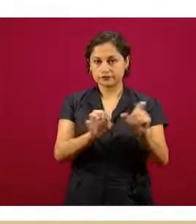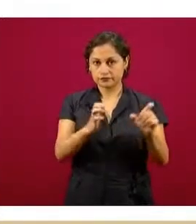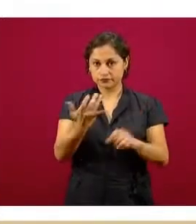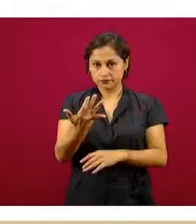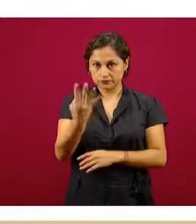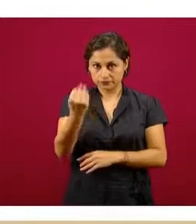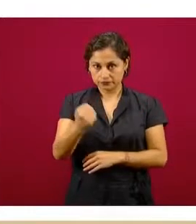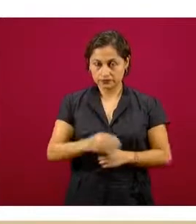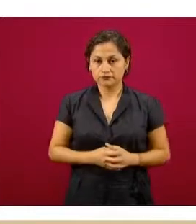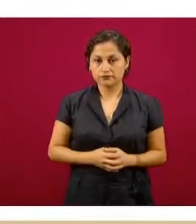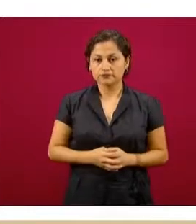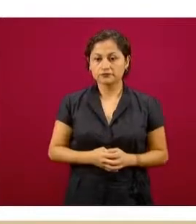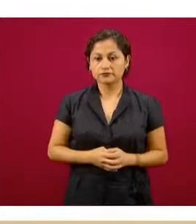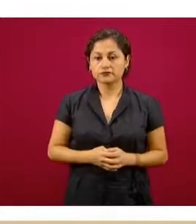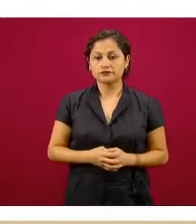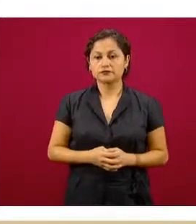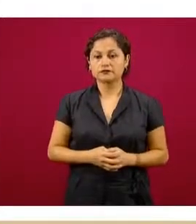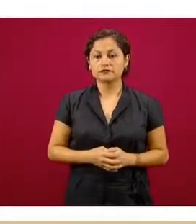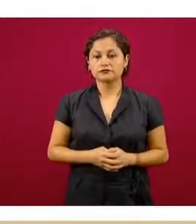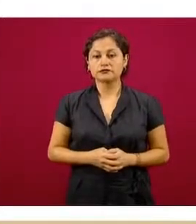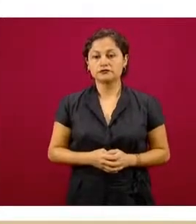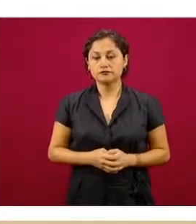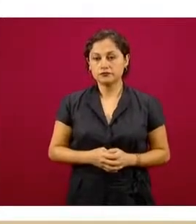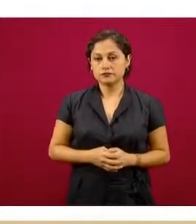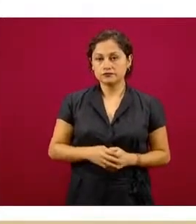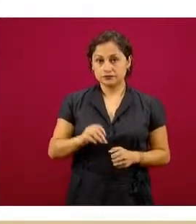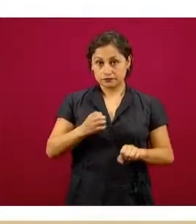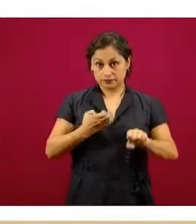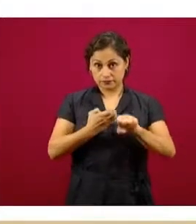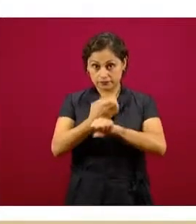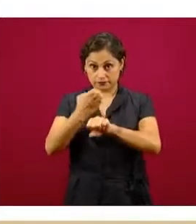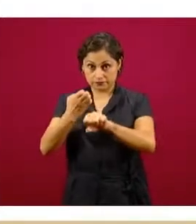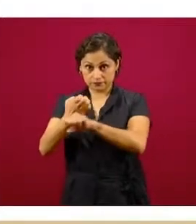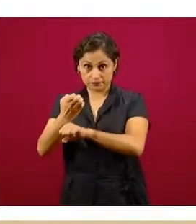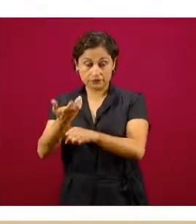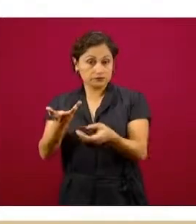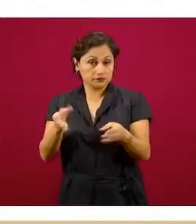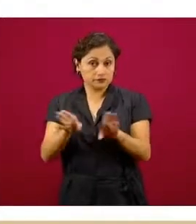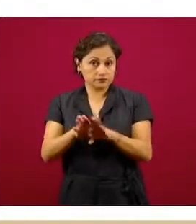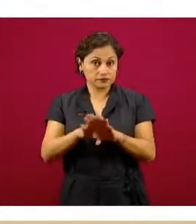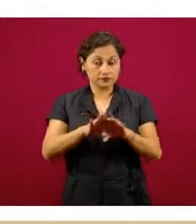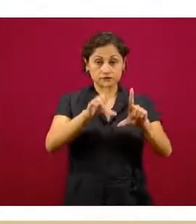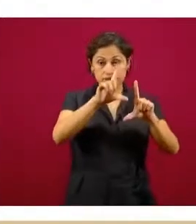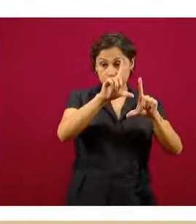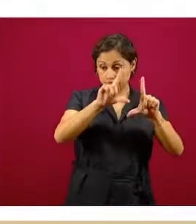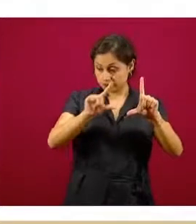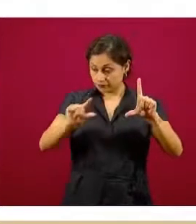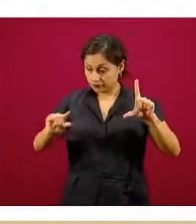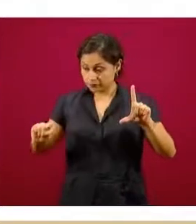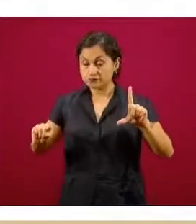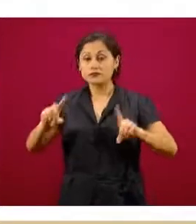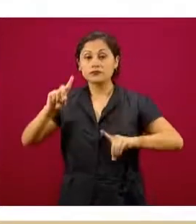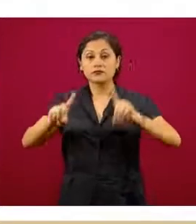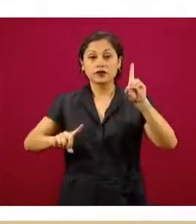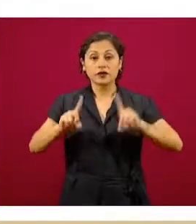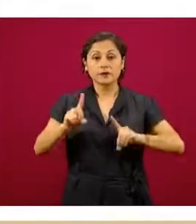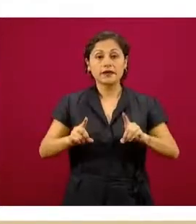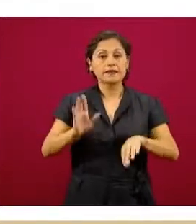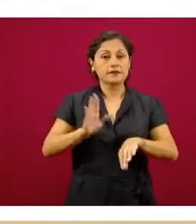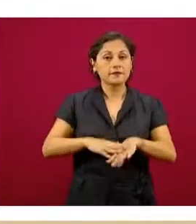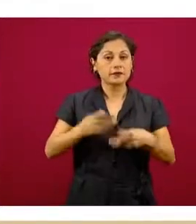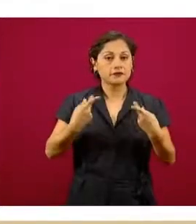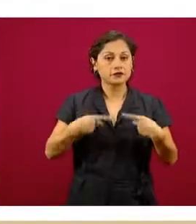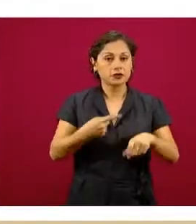40.759. El orden de las entidades federativas es un orden descendente en función de la cantidad de casos confirmados. Es